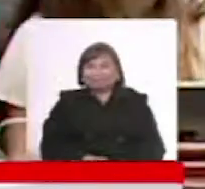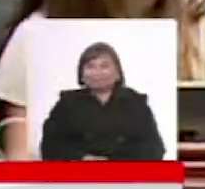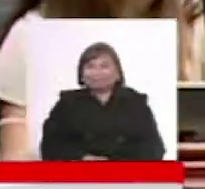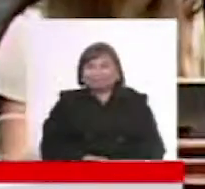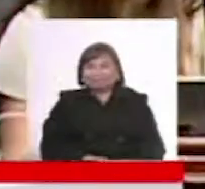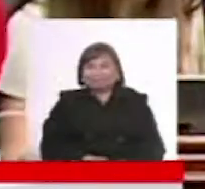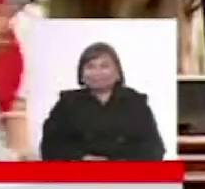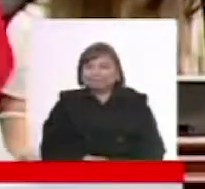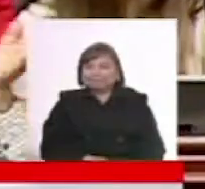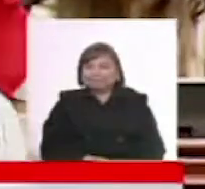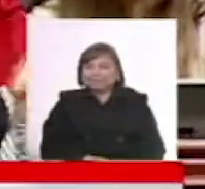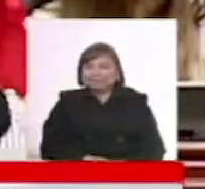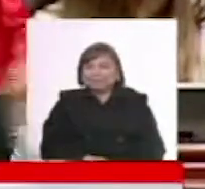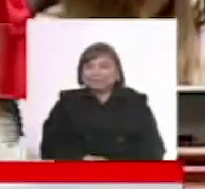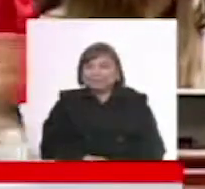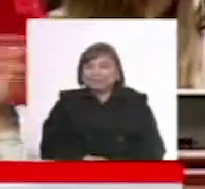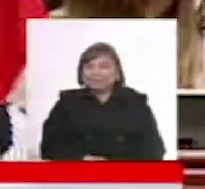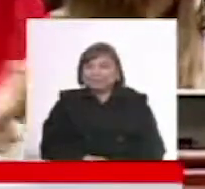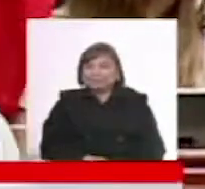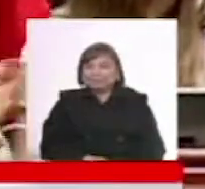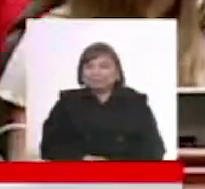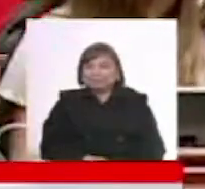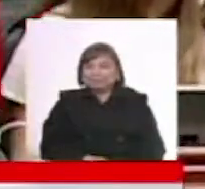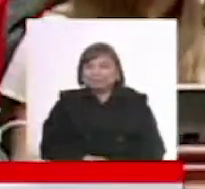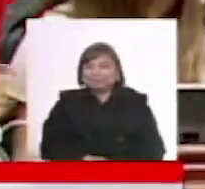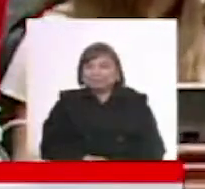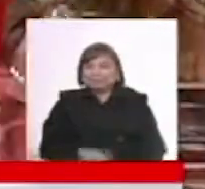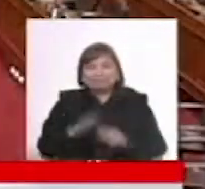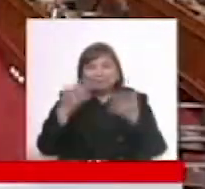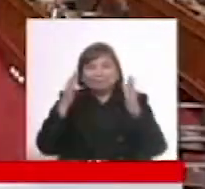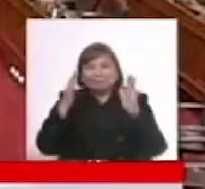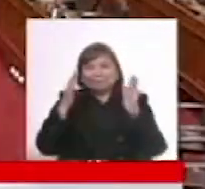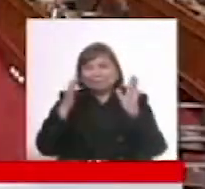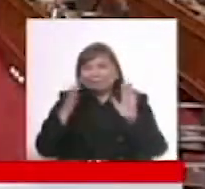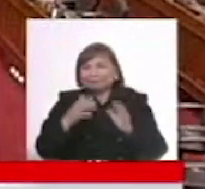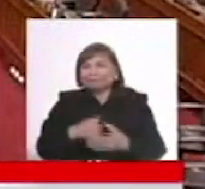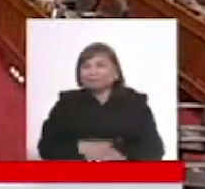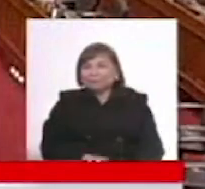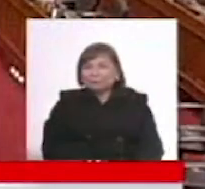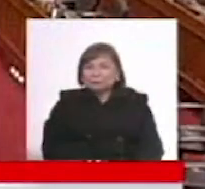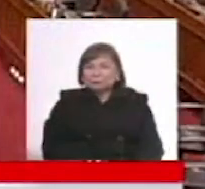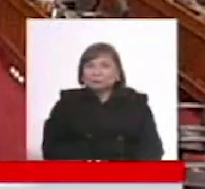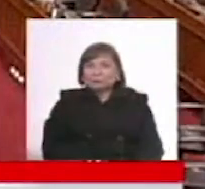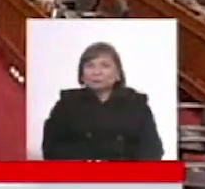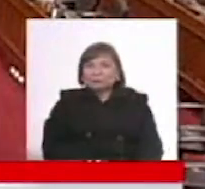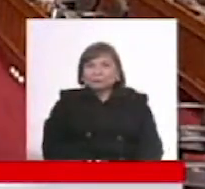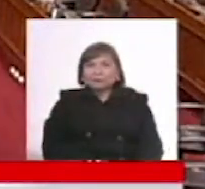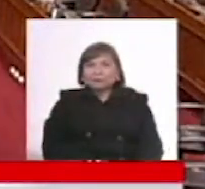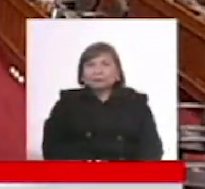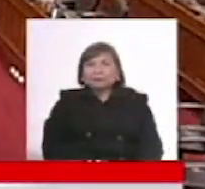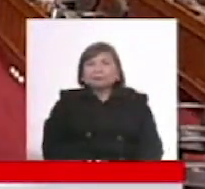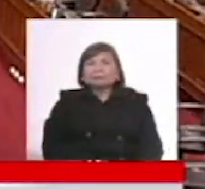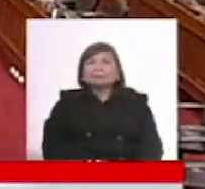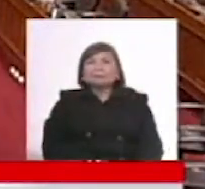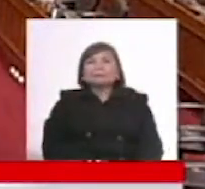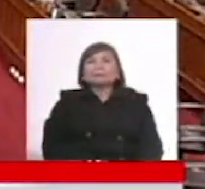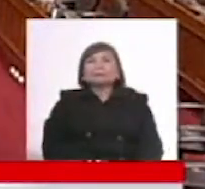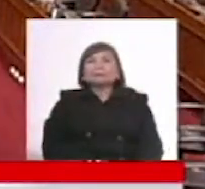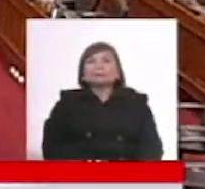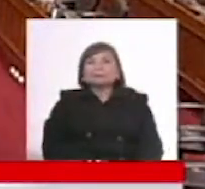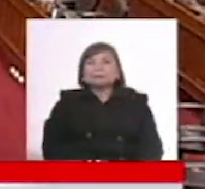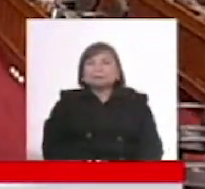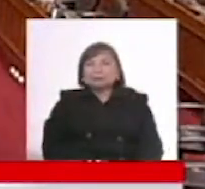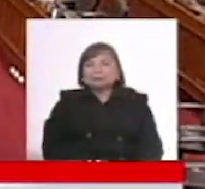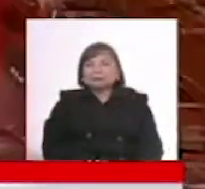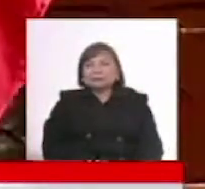moral, lo que fue aprobado por 101 votos a favor del total de 130 congresistas, así como 6 en contra y 10 abstenciones.